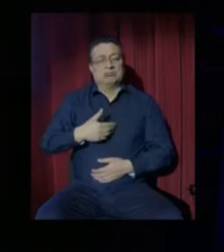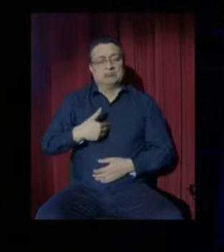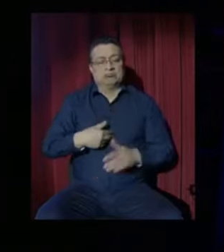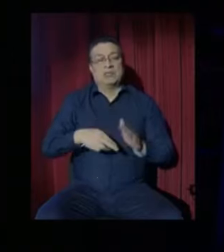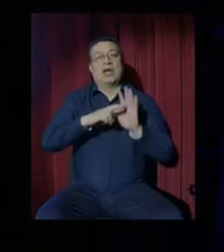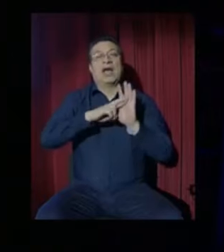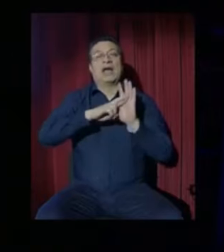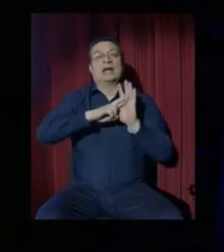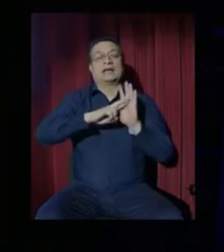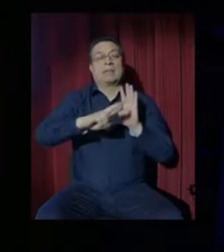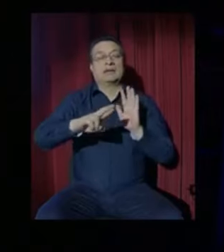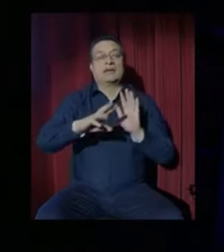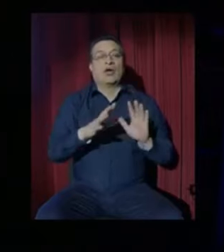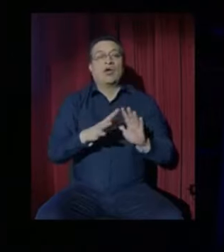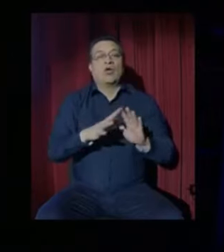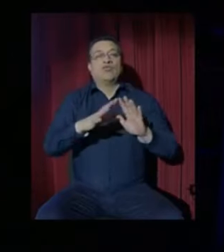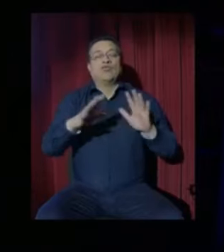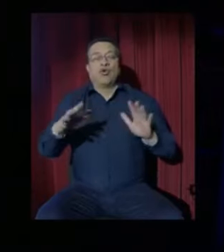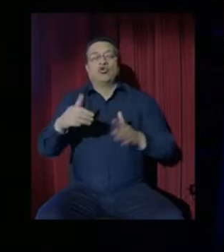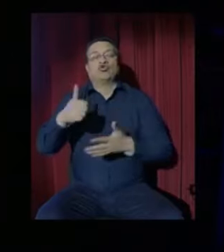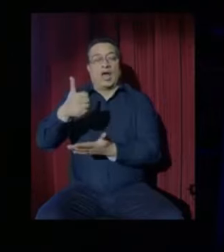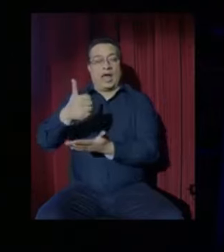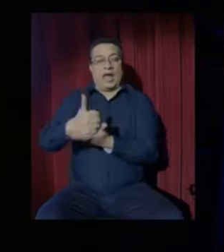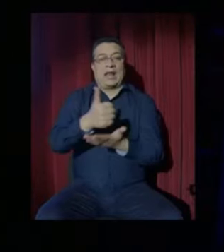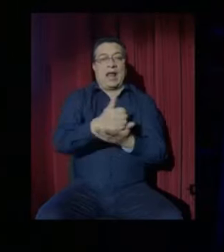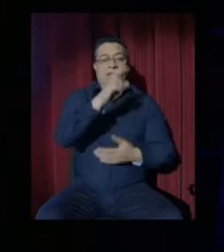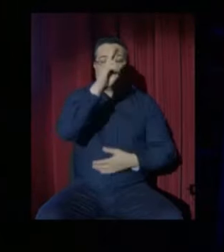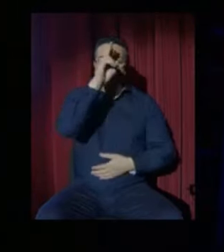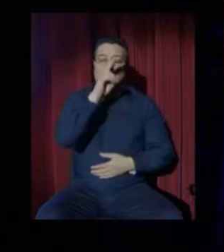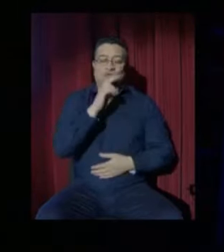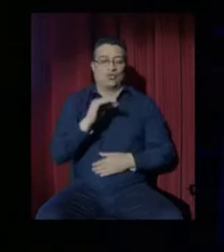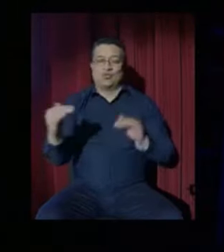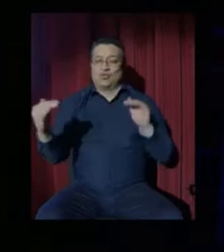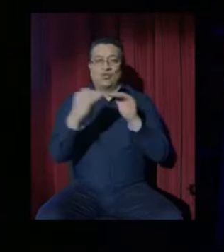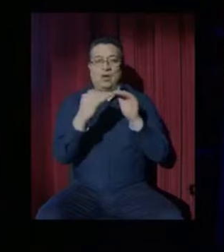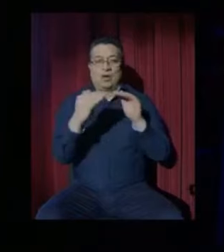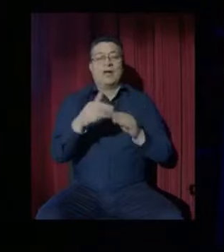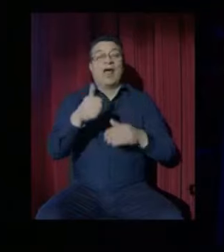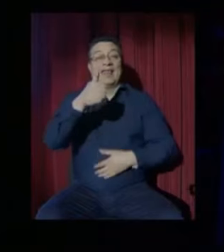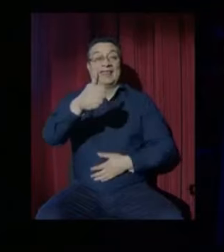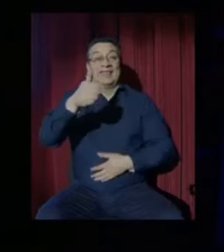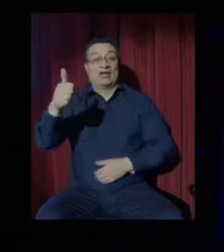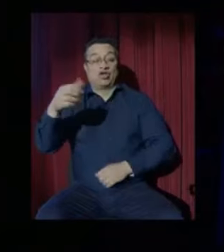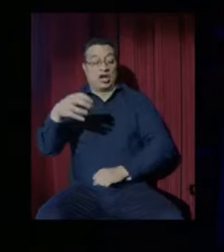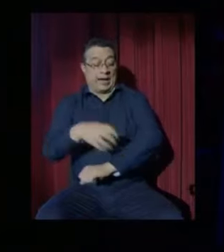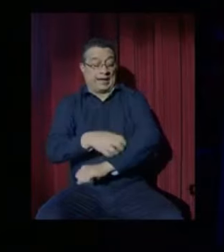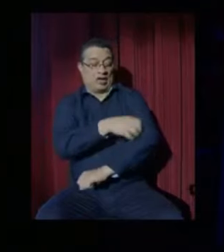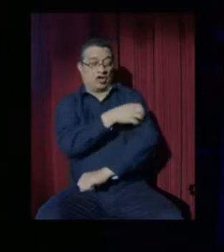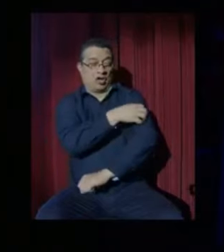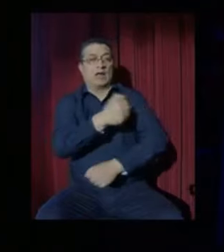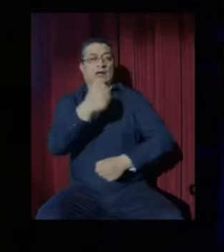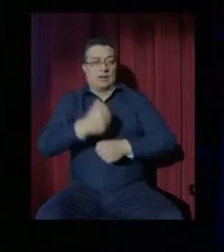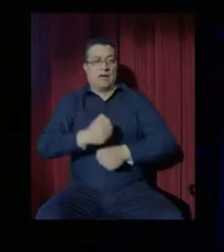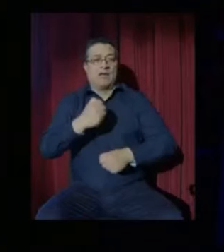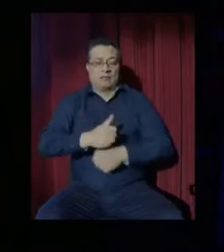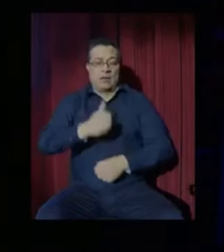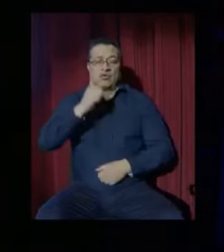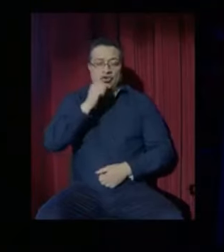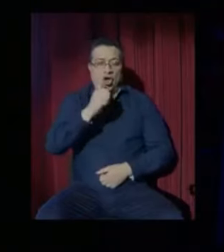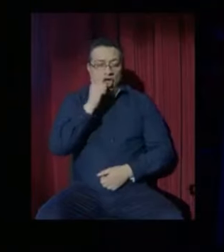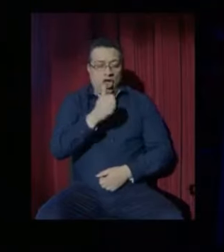de de muchos alcaldes con los cuales los directores regionales trabajan día a día